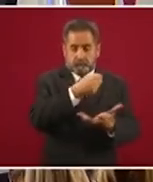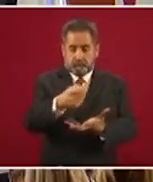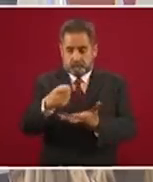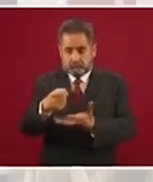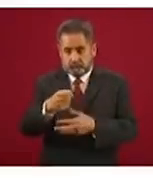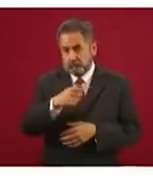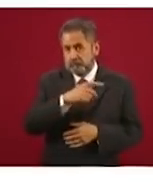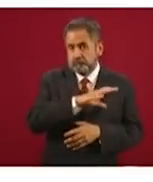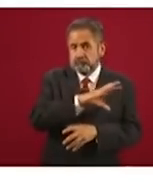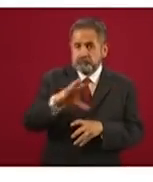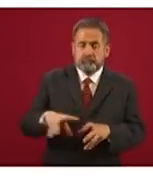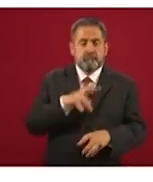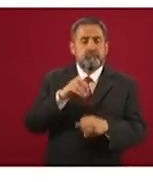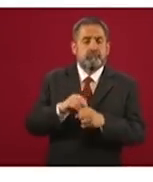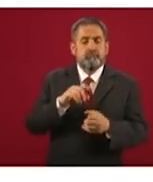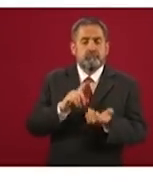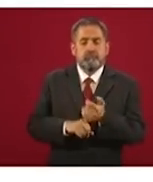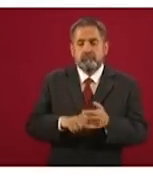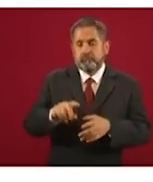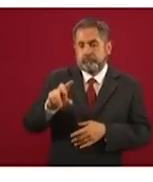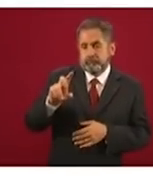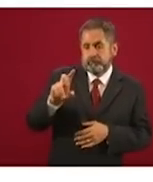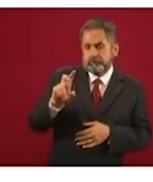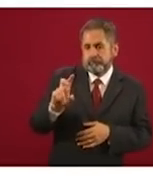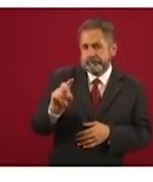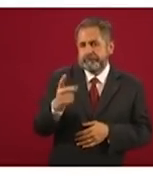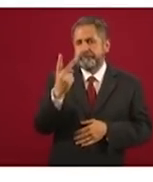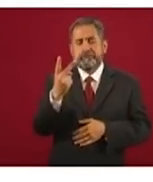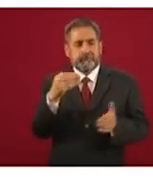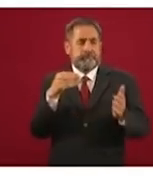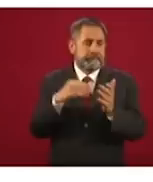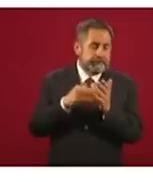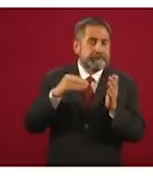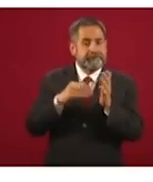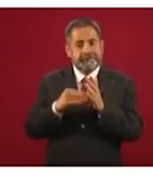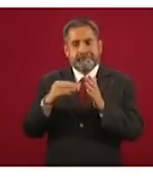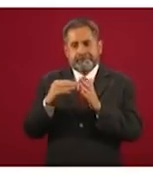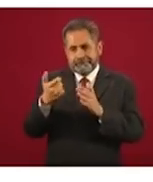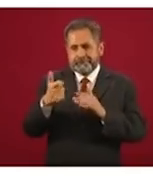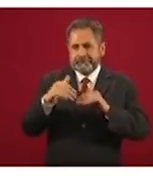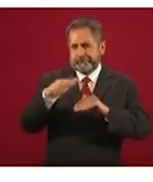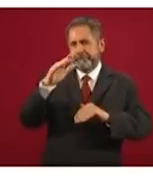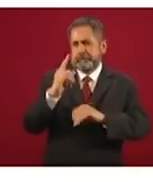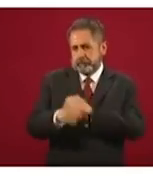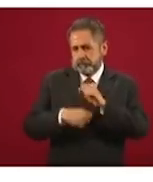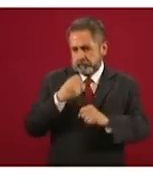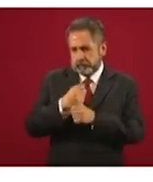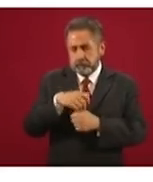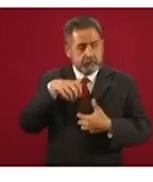que es un total de más de 32,000 millones de pesos anuales,